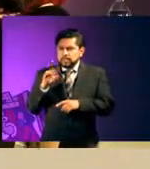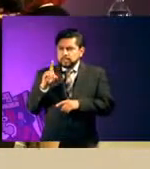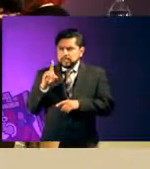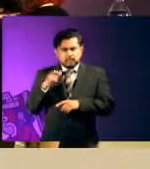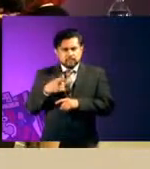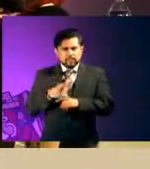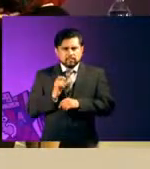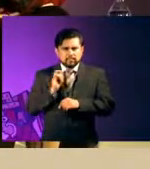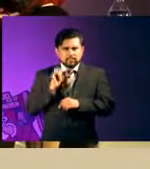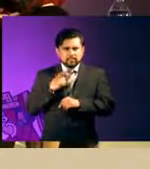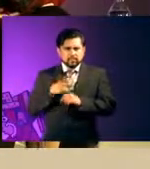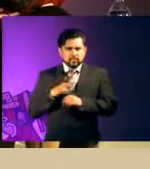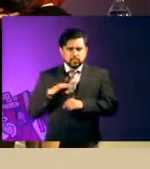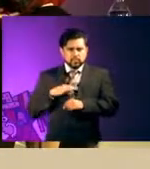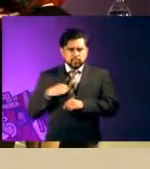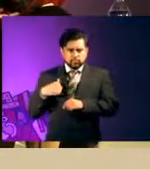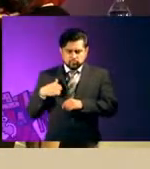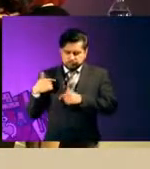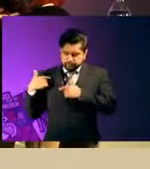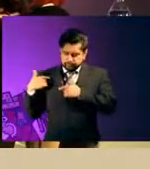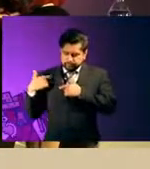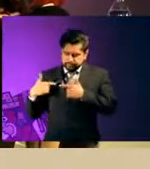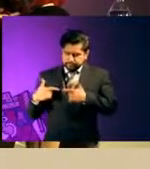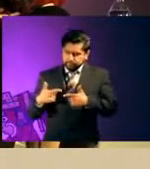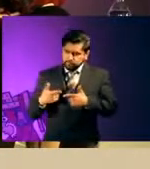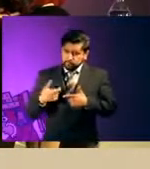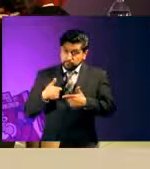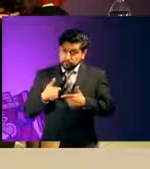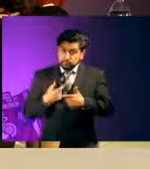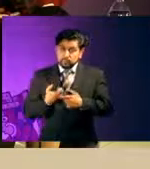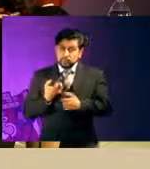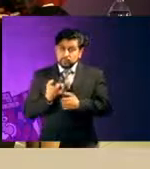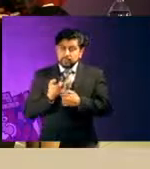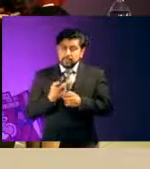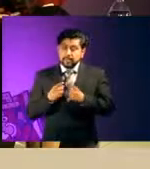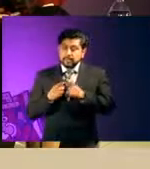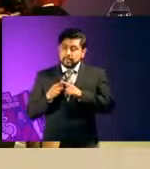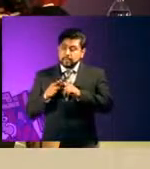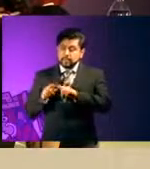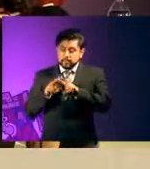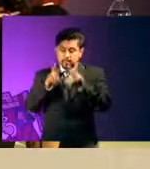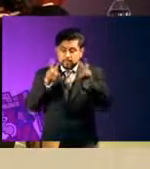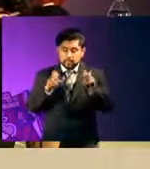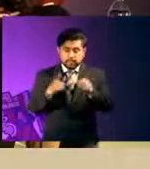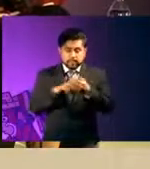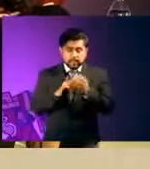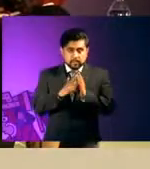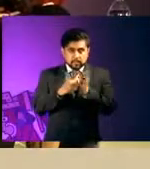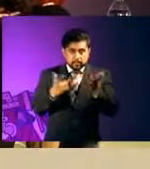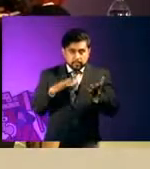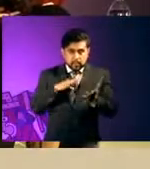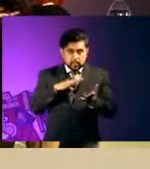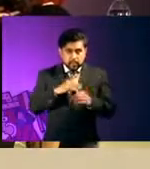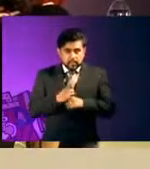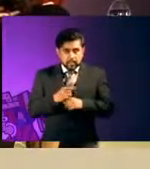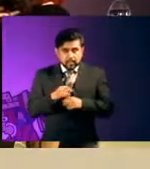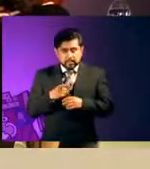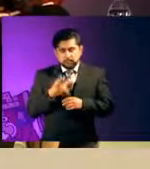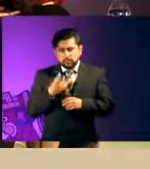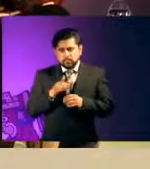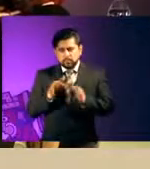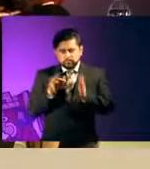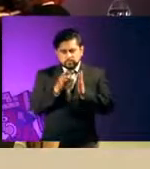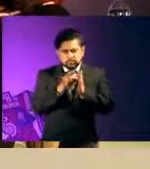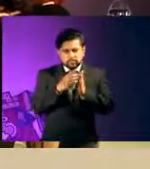generación no finalmente esta novela también entre muchos otros temas aborda un tema central en la vida